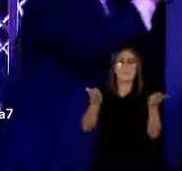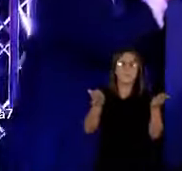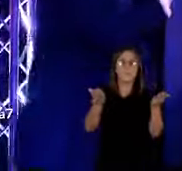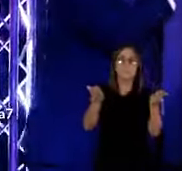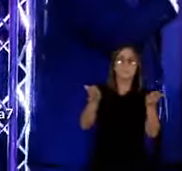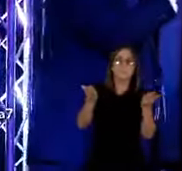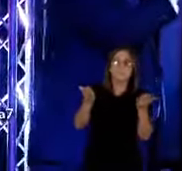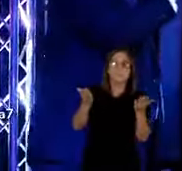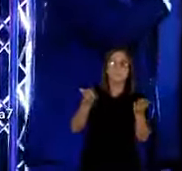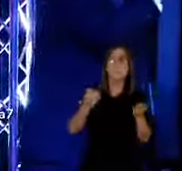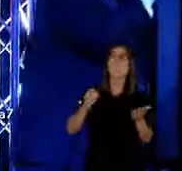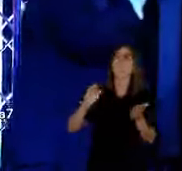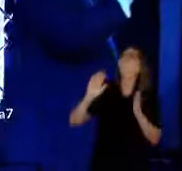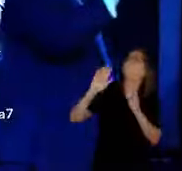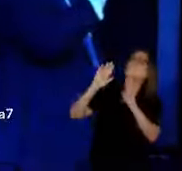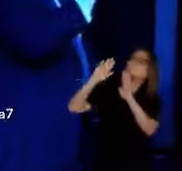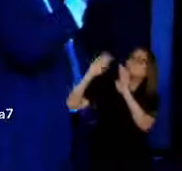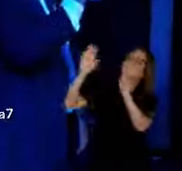Jesús, a ti